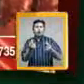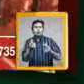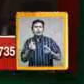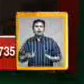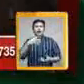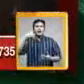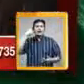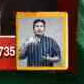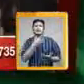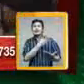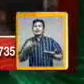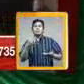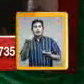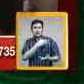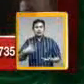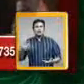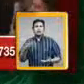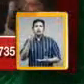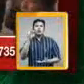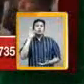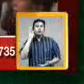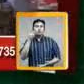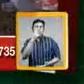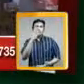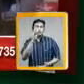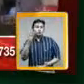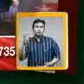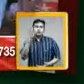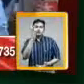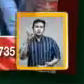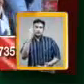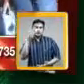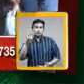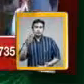¿Problemas con sus compras? Comuníquese con la Guardia o la Intendencia Municipal a los números